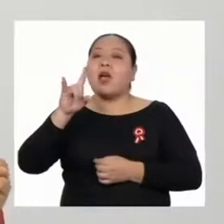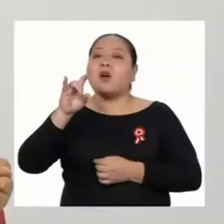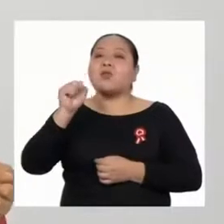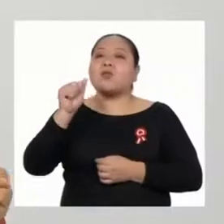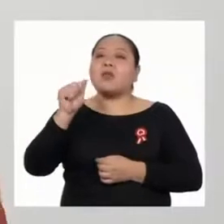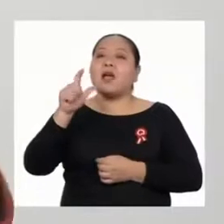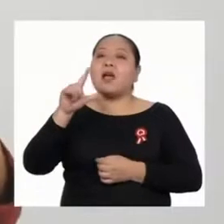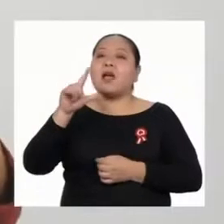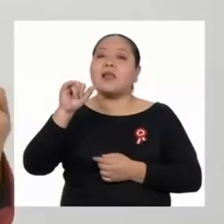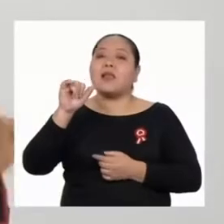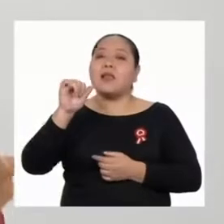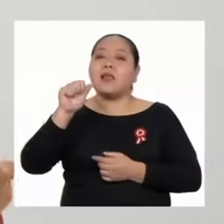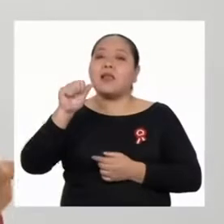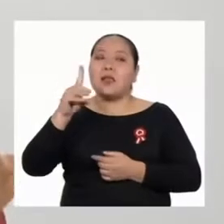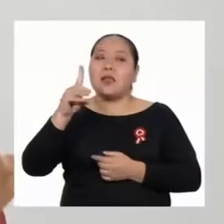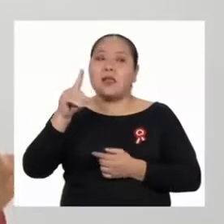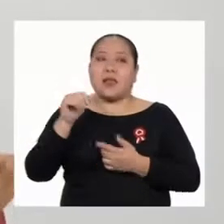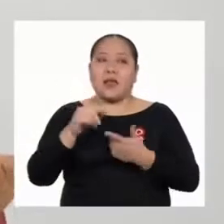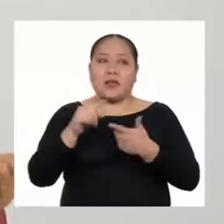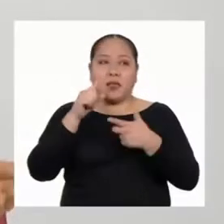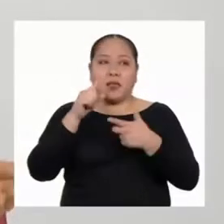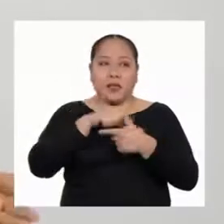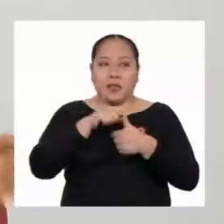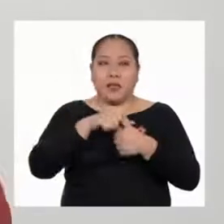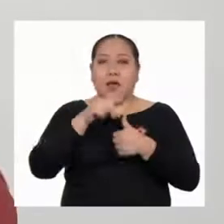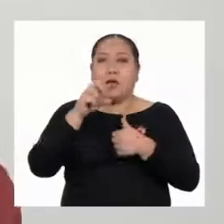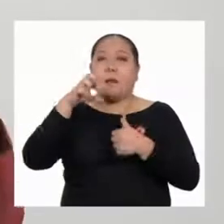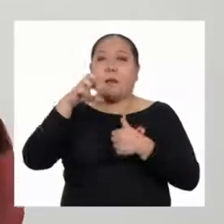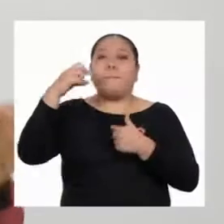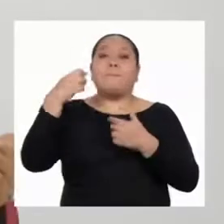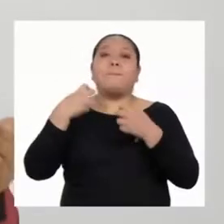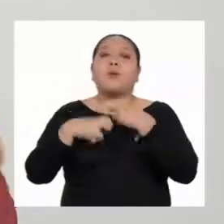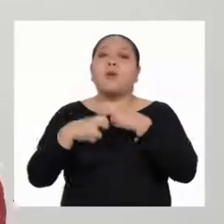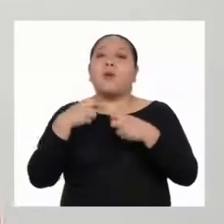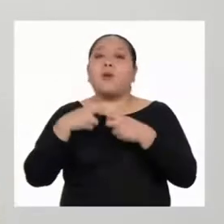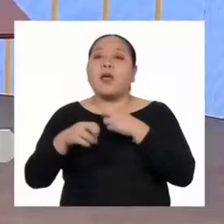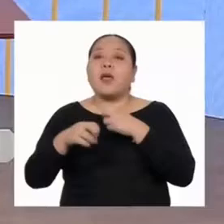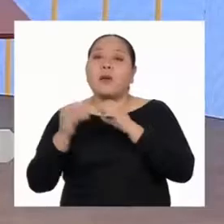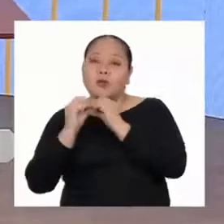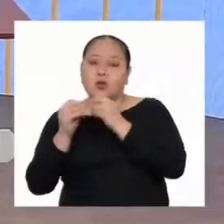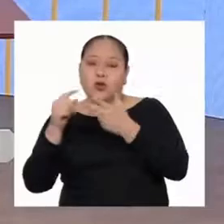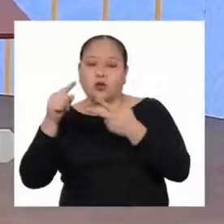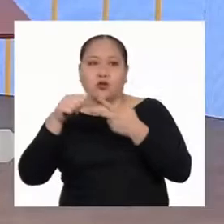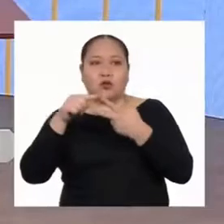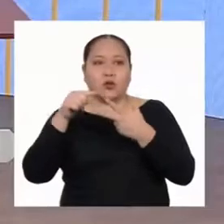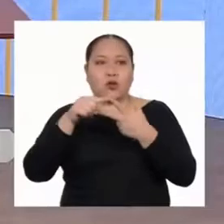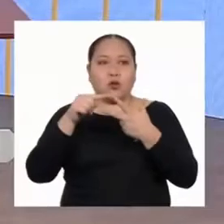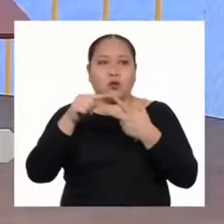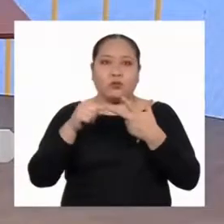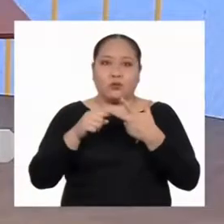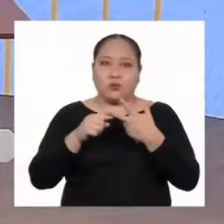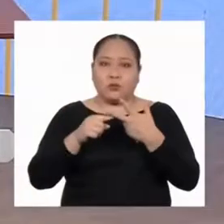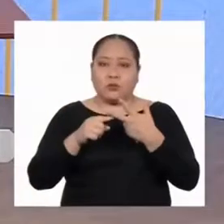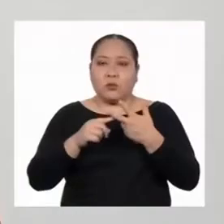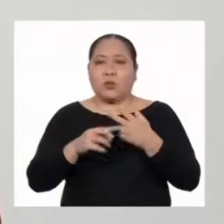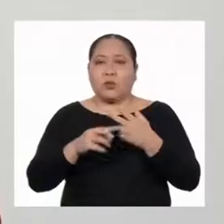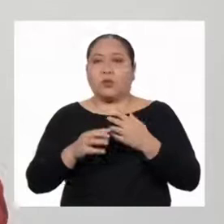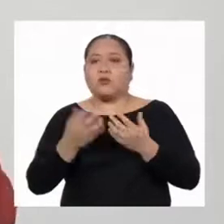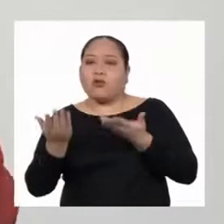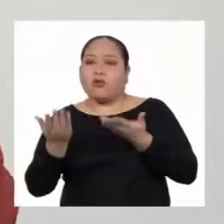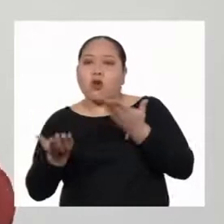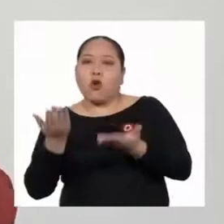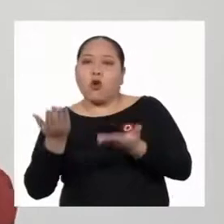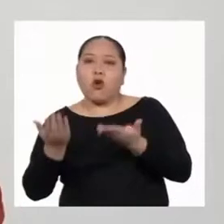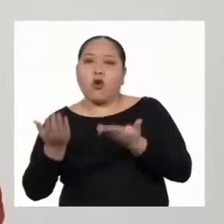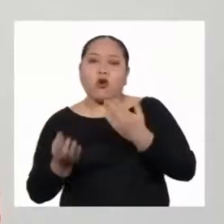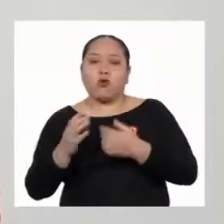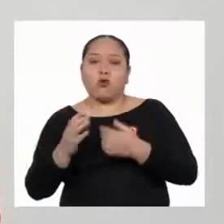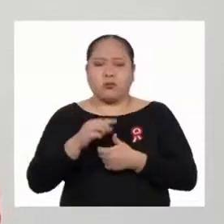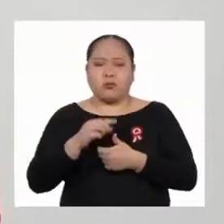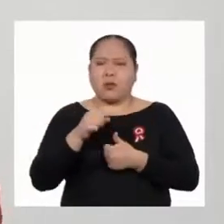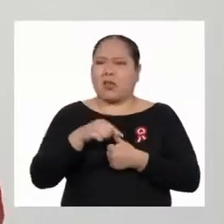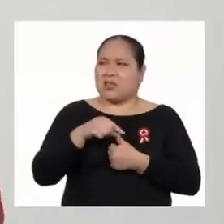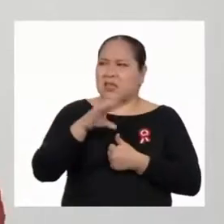solución, contraste, entre otras. ¿Cuál tenemos aquí? ¿Causalidad? Así es. Este